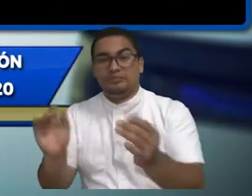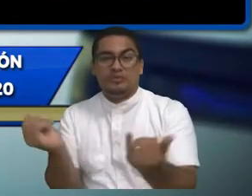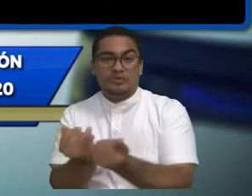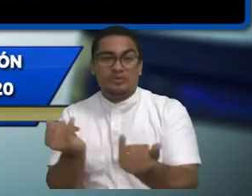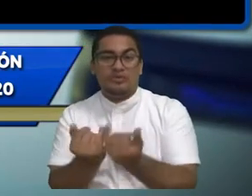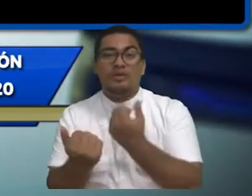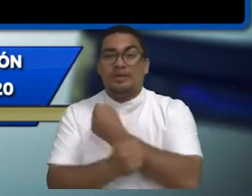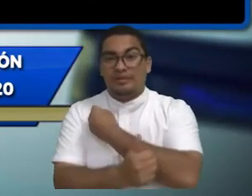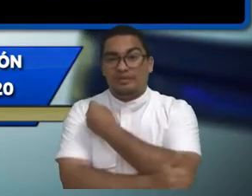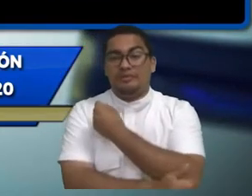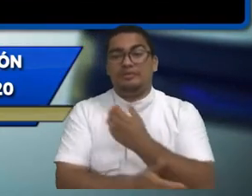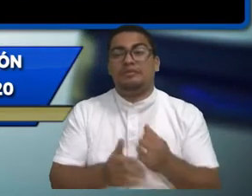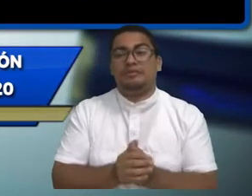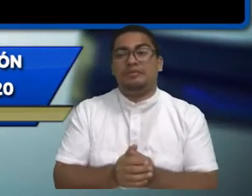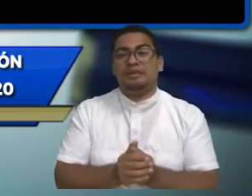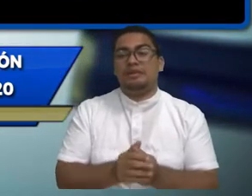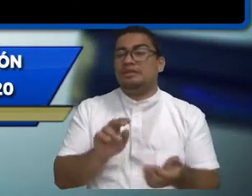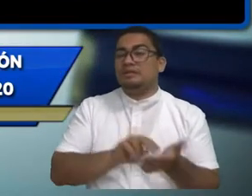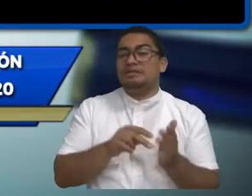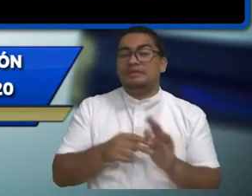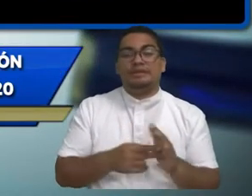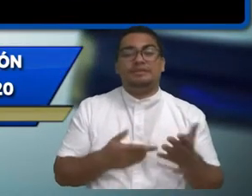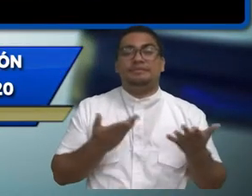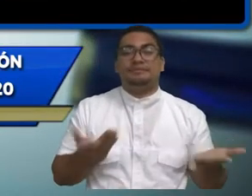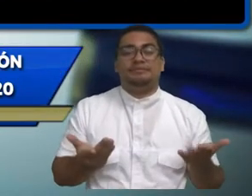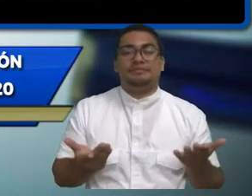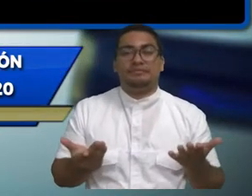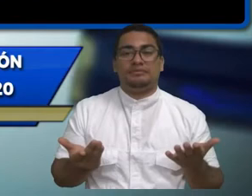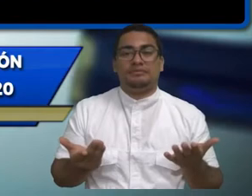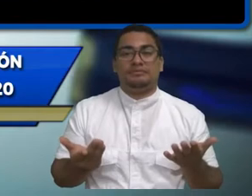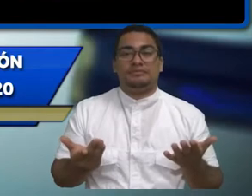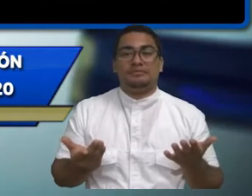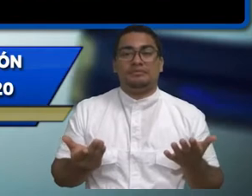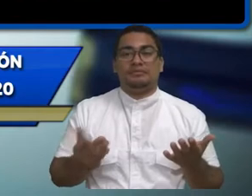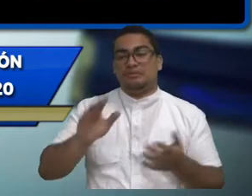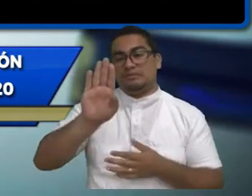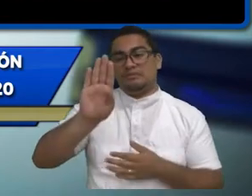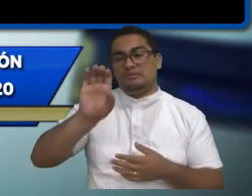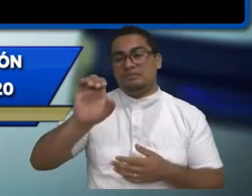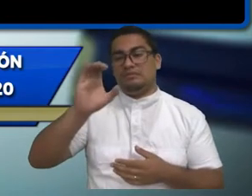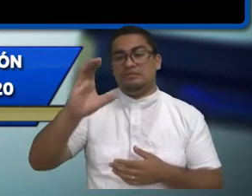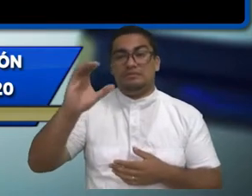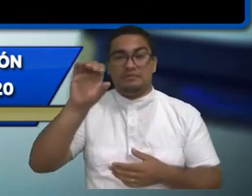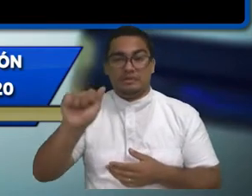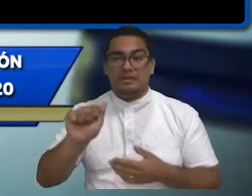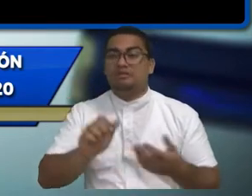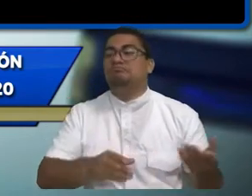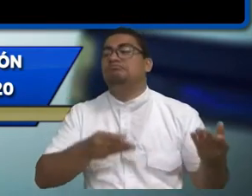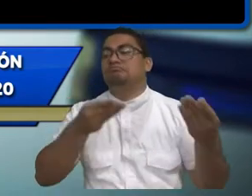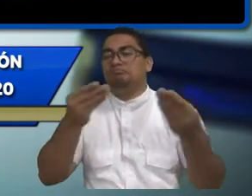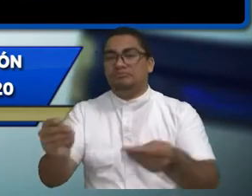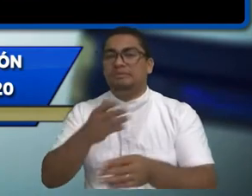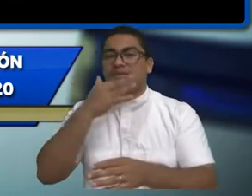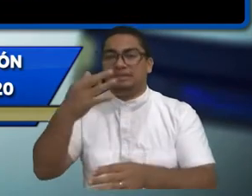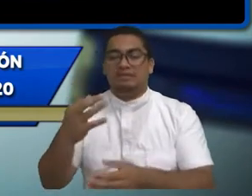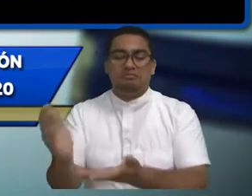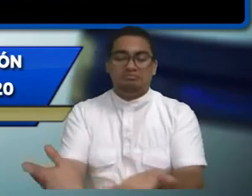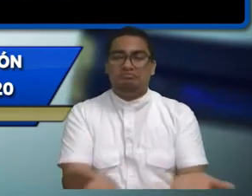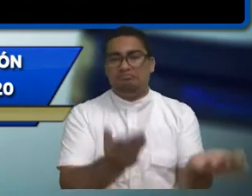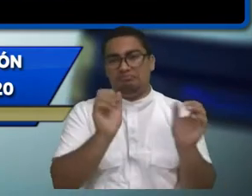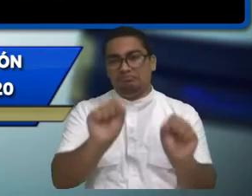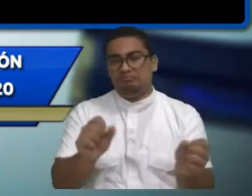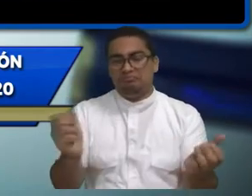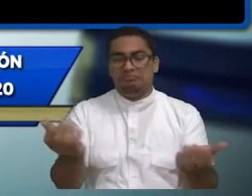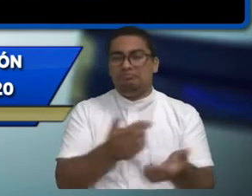el personal a esto esto se traduce en parte de la beca del protagonista porque estás asegurando condiciones a través de esa inversión pues